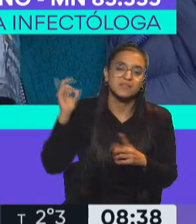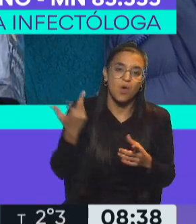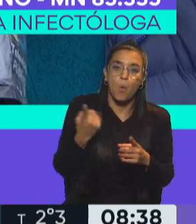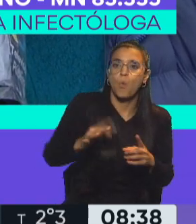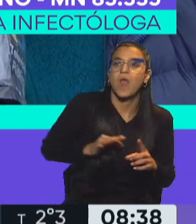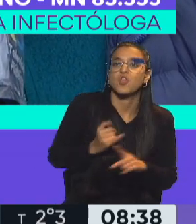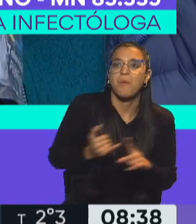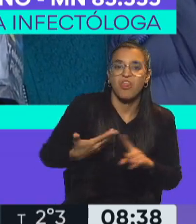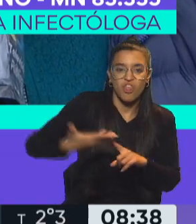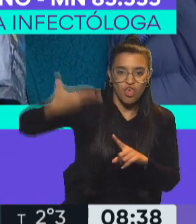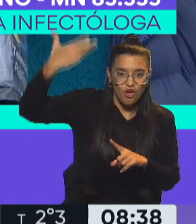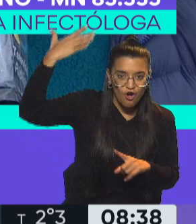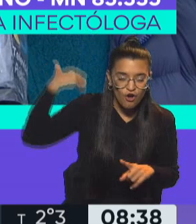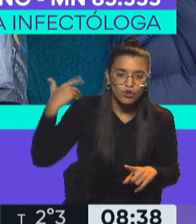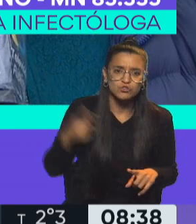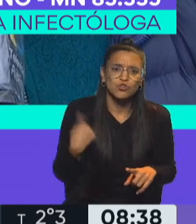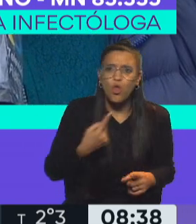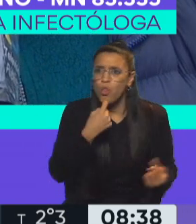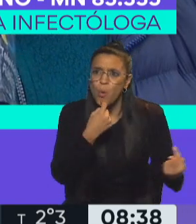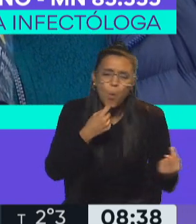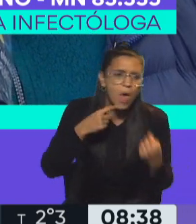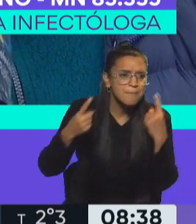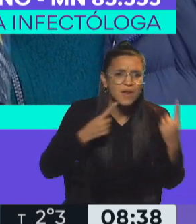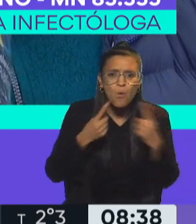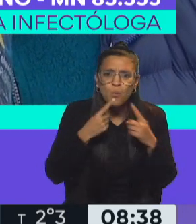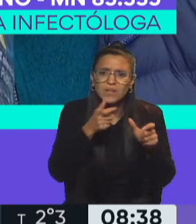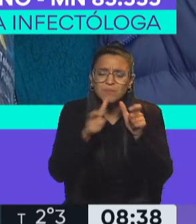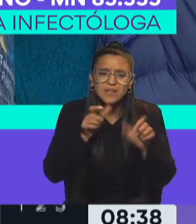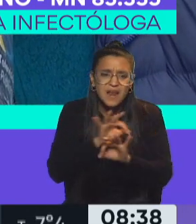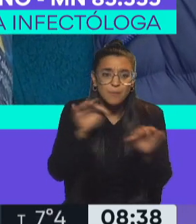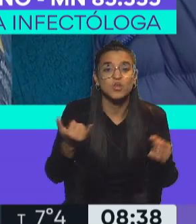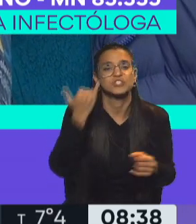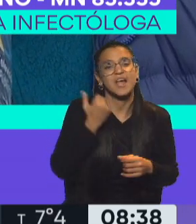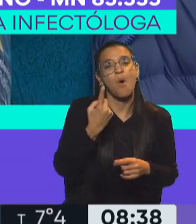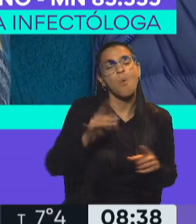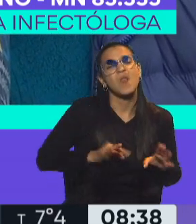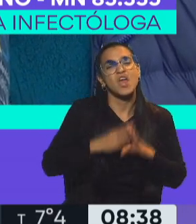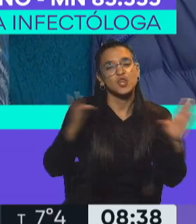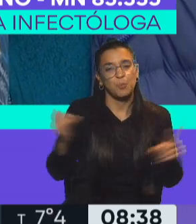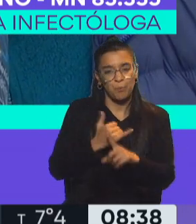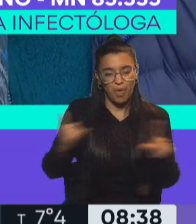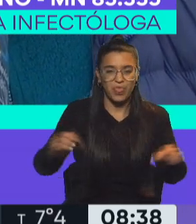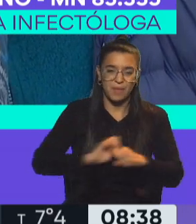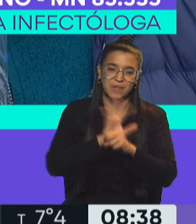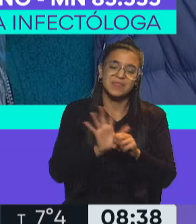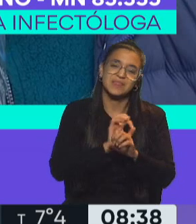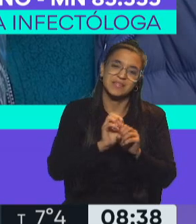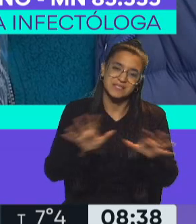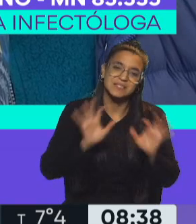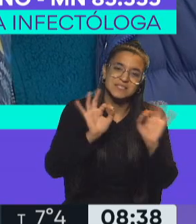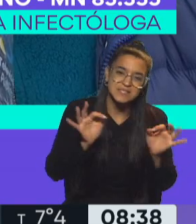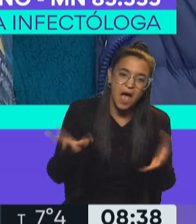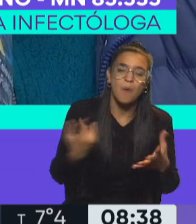año y medio, todos con un montón de preguntas y con poca respuesta. 1 año y medio ya de la pandemia, digo, no estás respetando